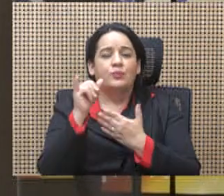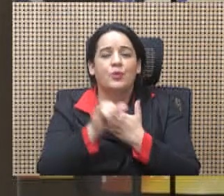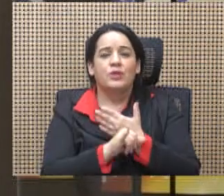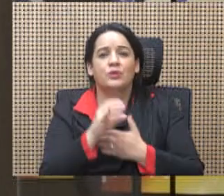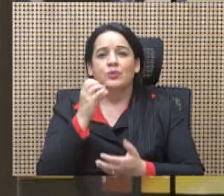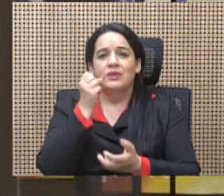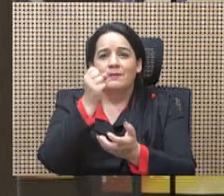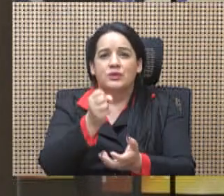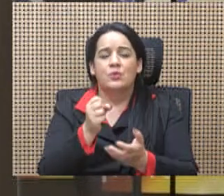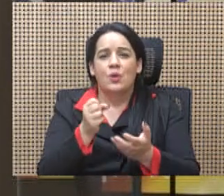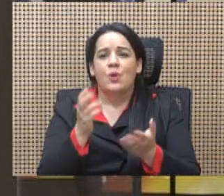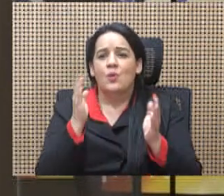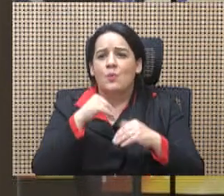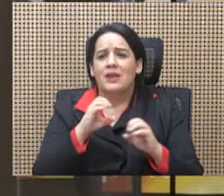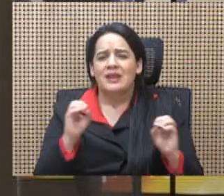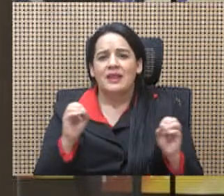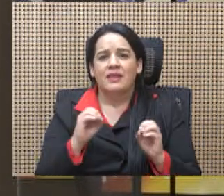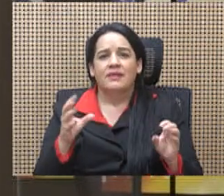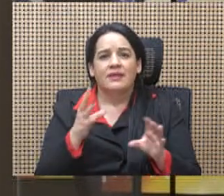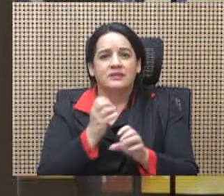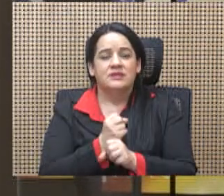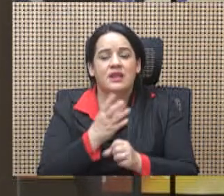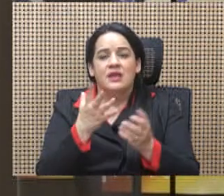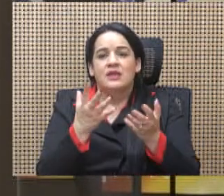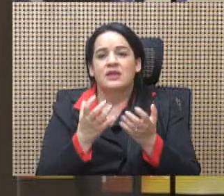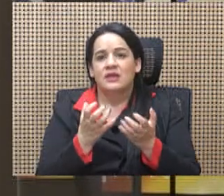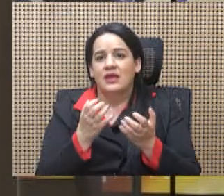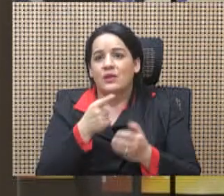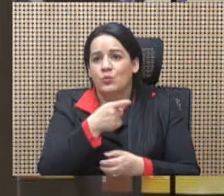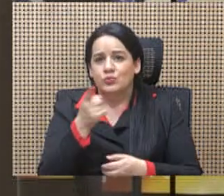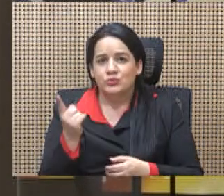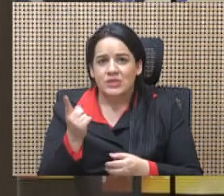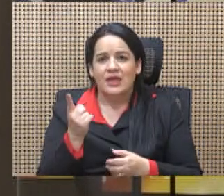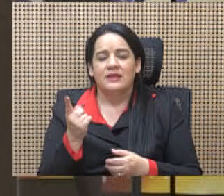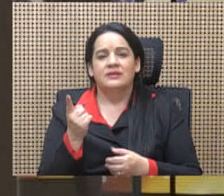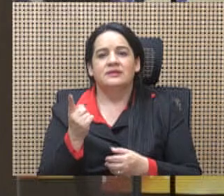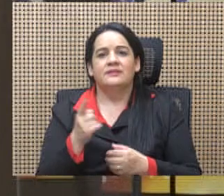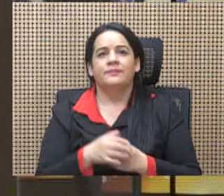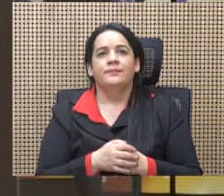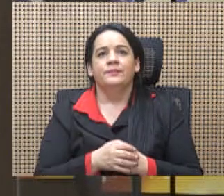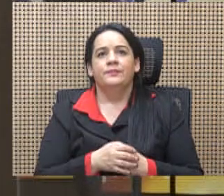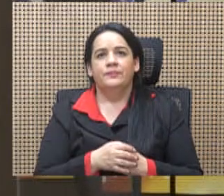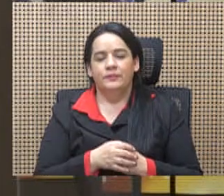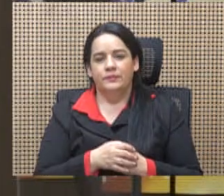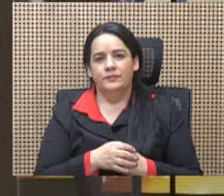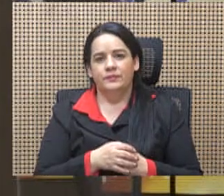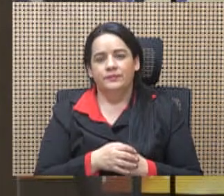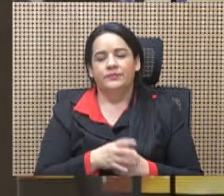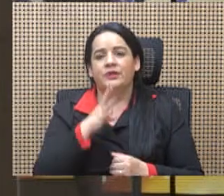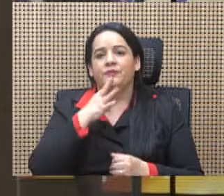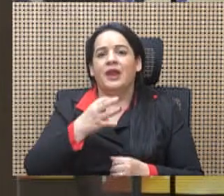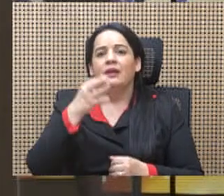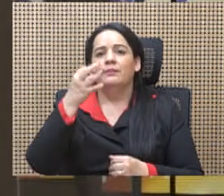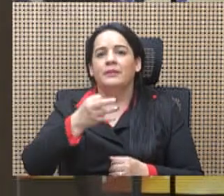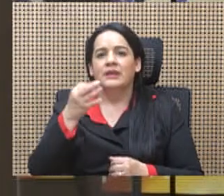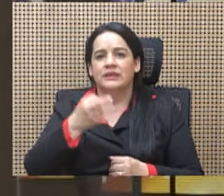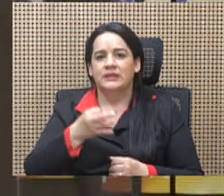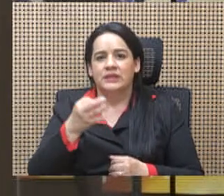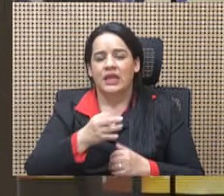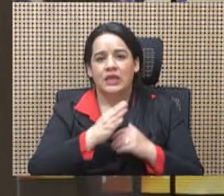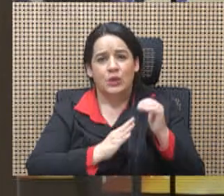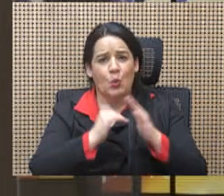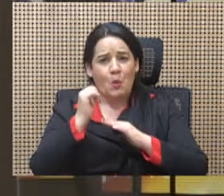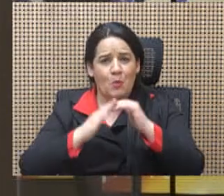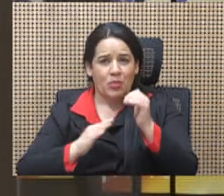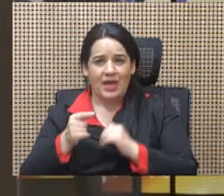quieren ser disruptivos gobierno de la República doña Marta quiere ser disruptiva realmente quiere incomodar